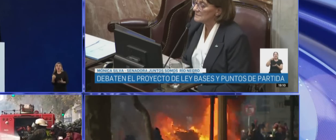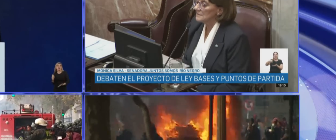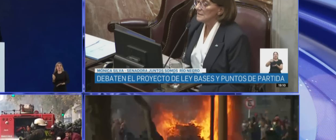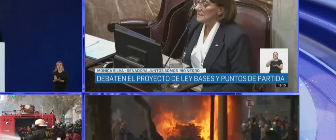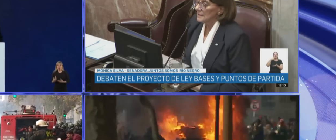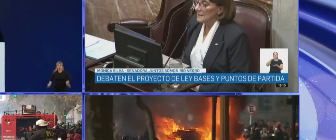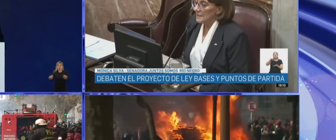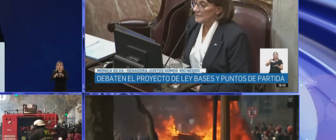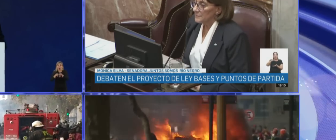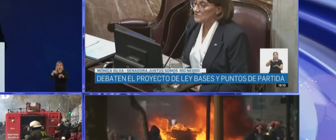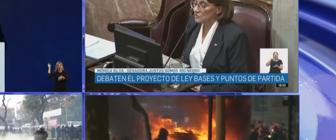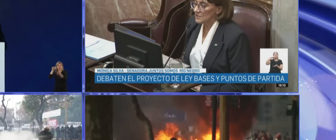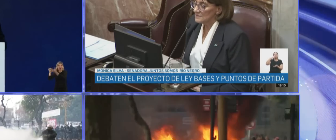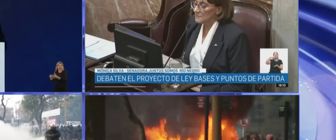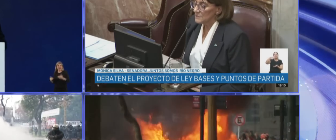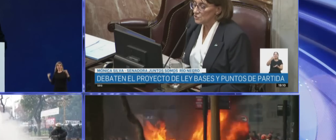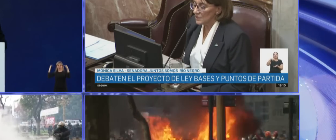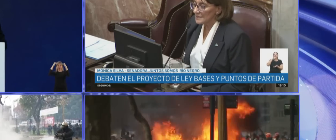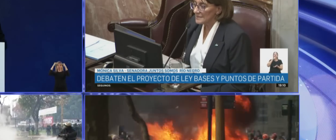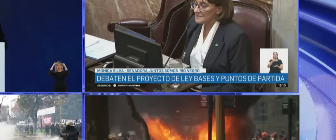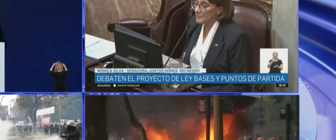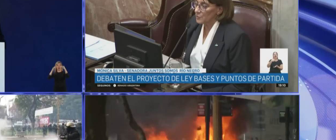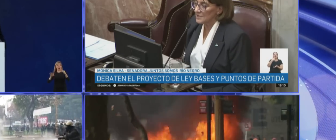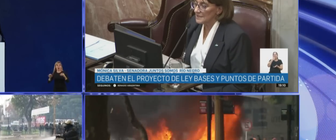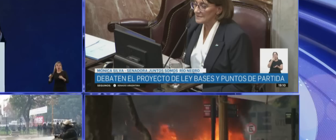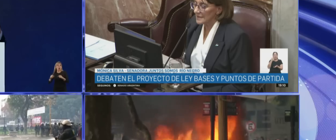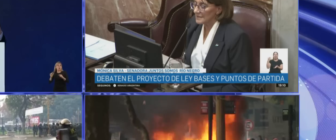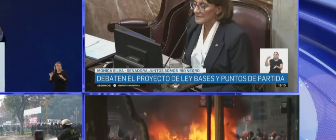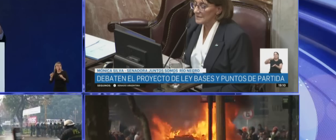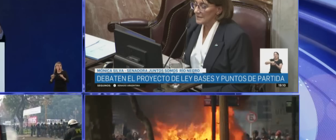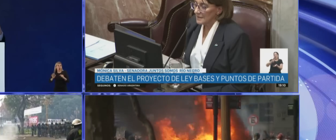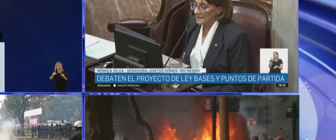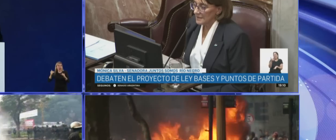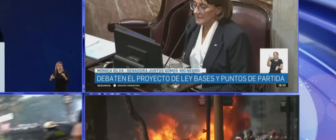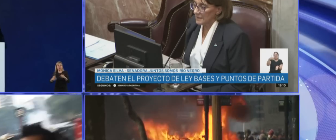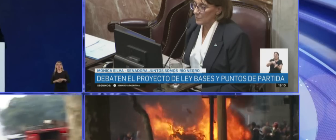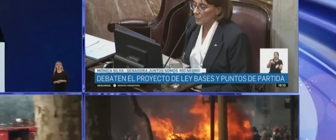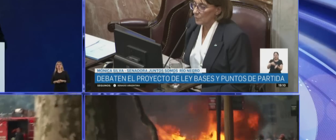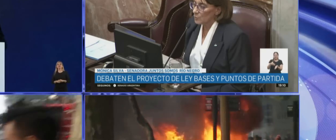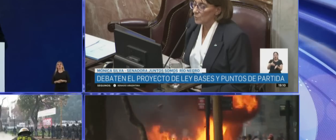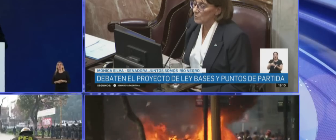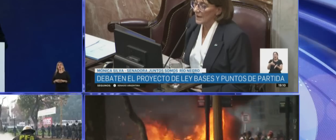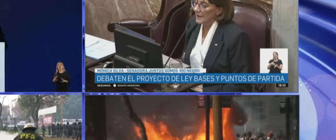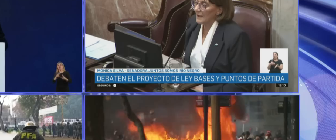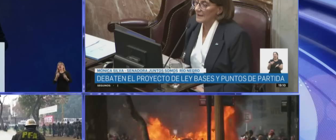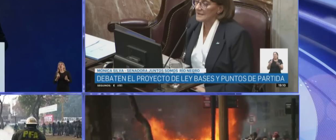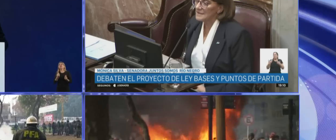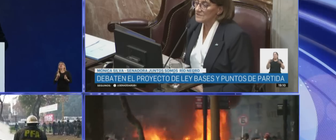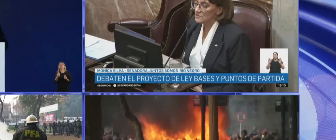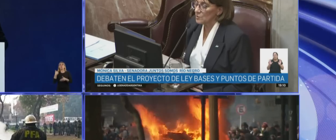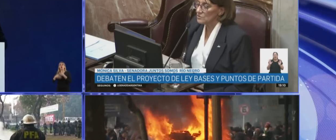la par de las grandes potencias del mundo en pocas décadas. En el fondo, digamos, la pregunta, ¿no? ¿Qué es el proceso de convergencia?